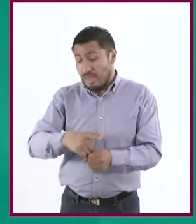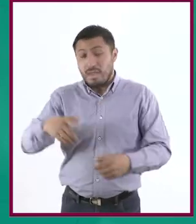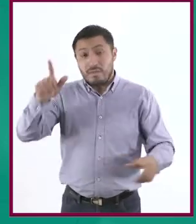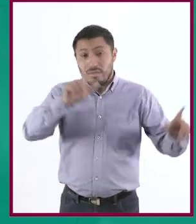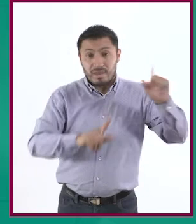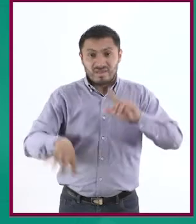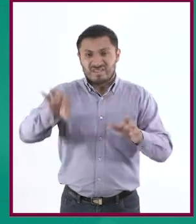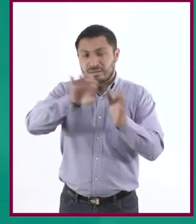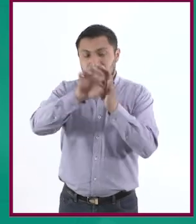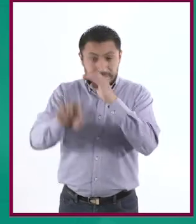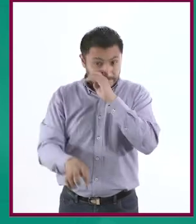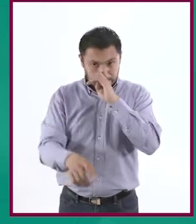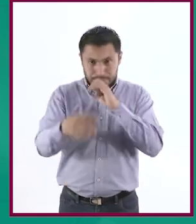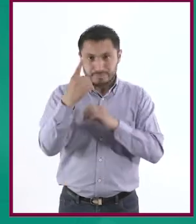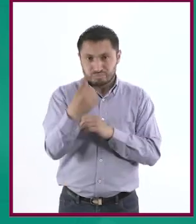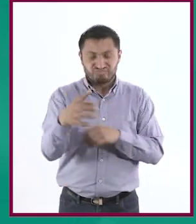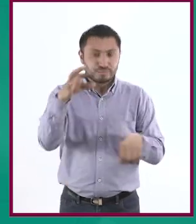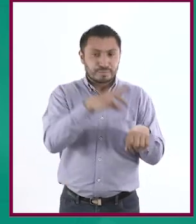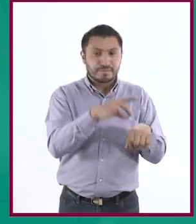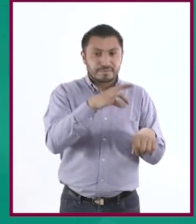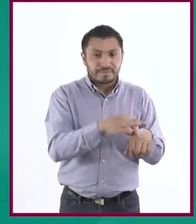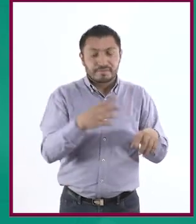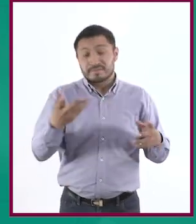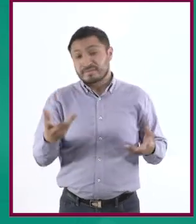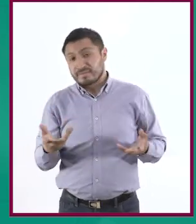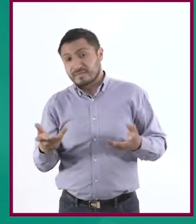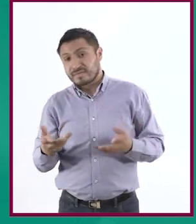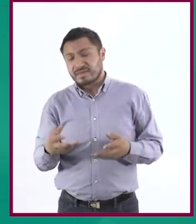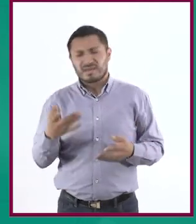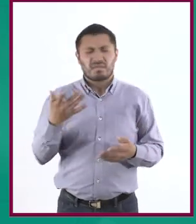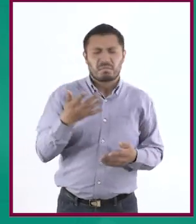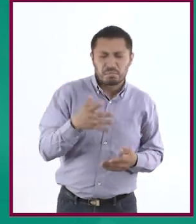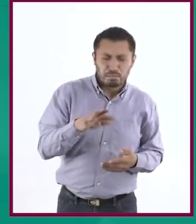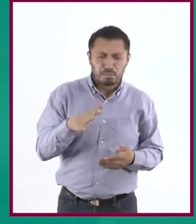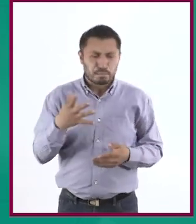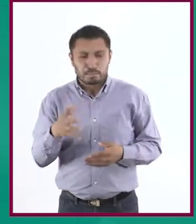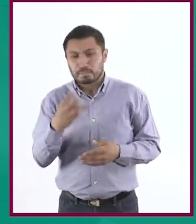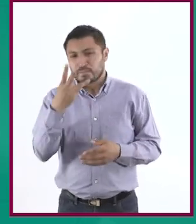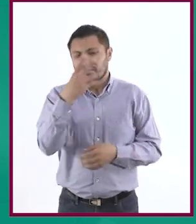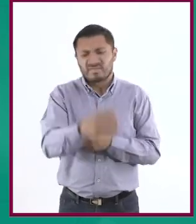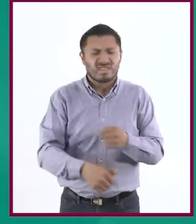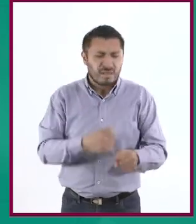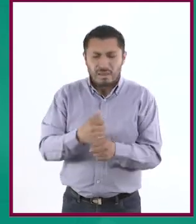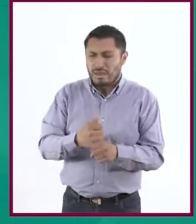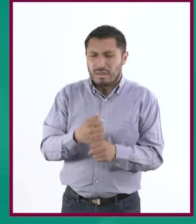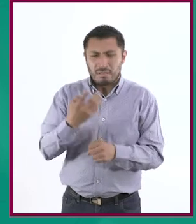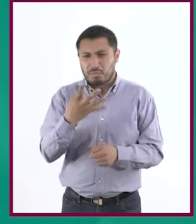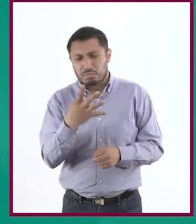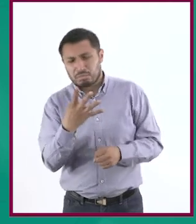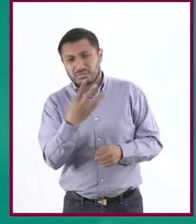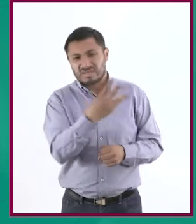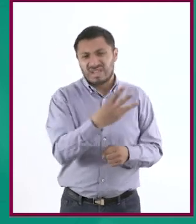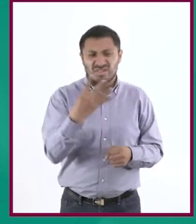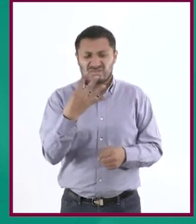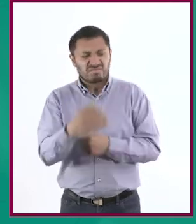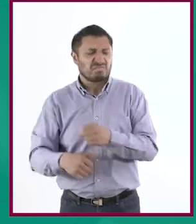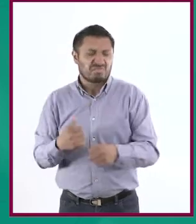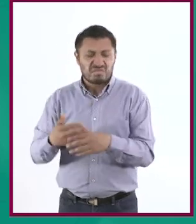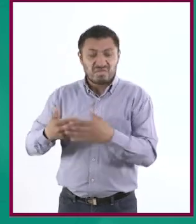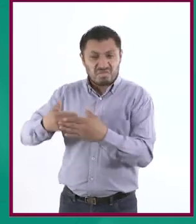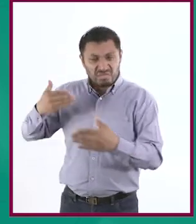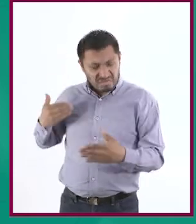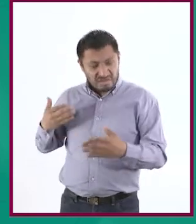Por ejemplo, hubo una de un doctor Seralini hace unos 3 años, 4, en